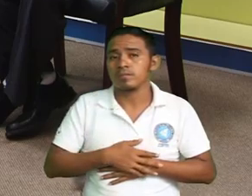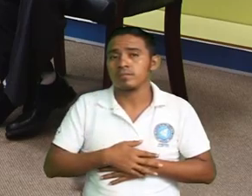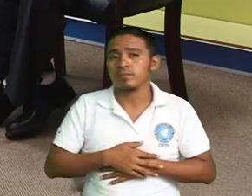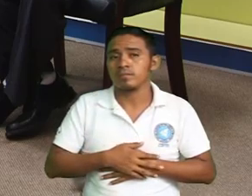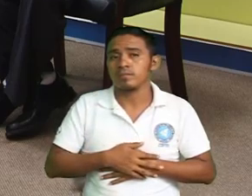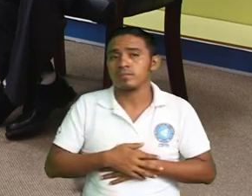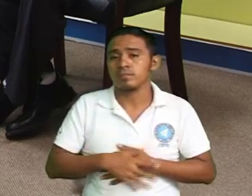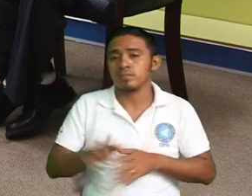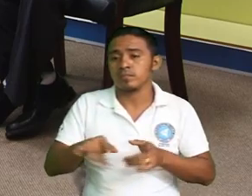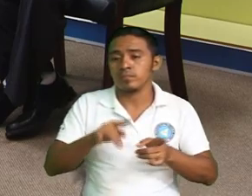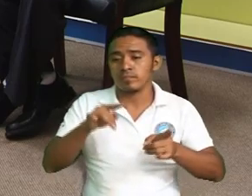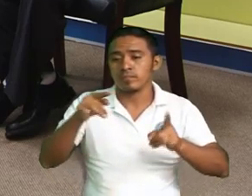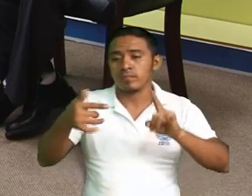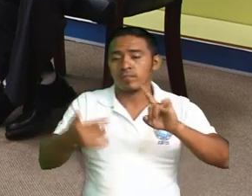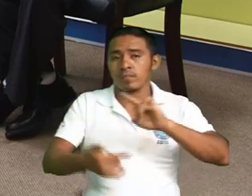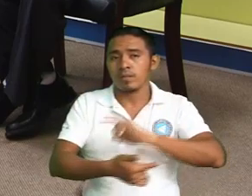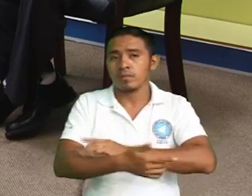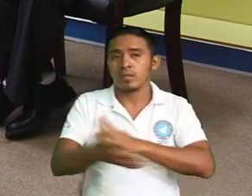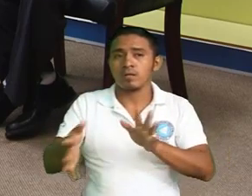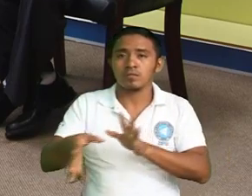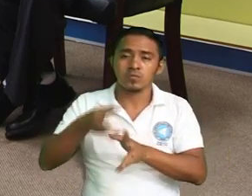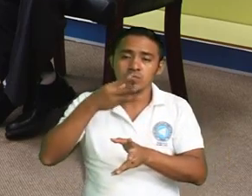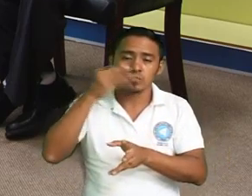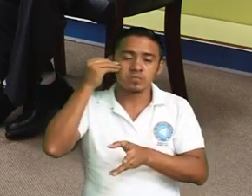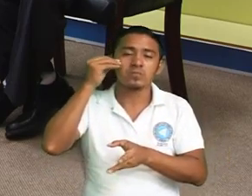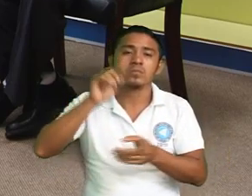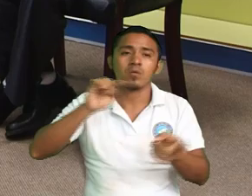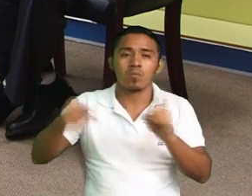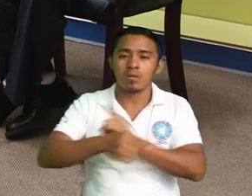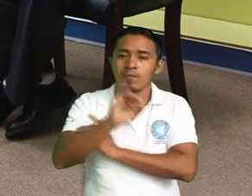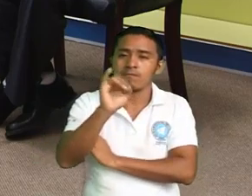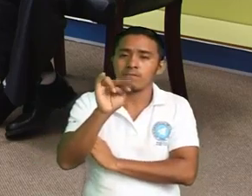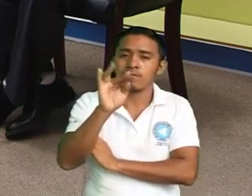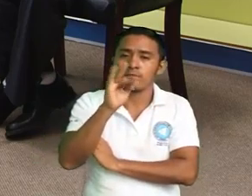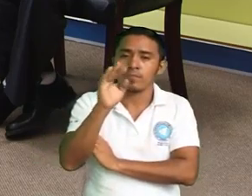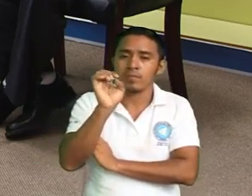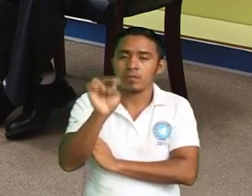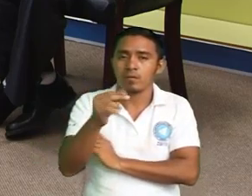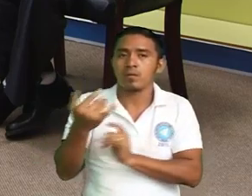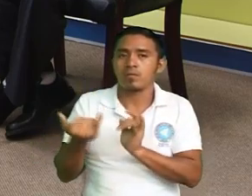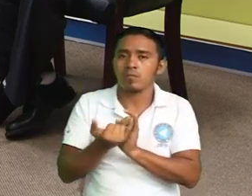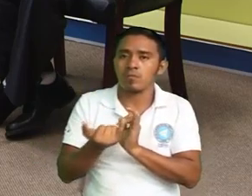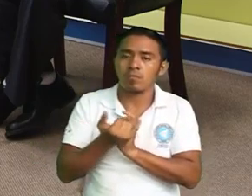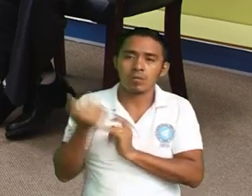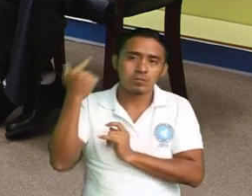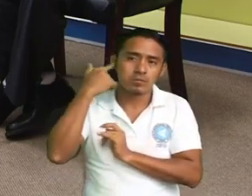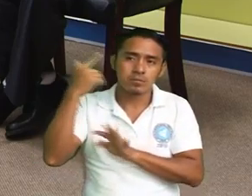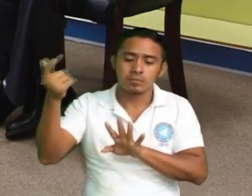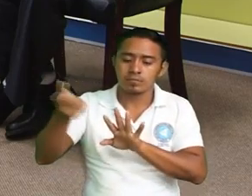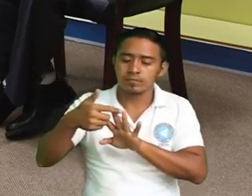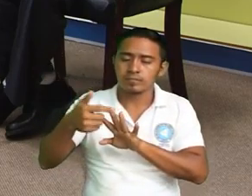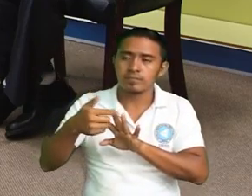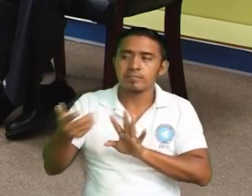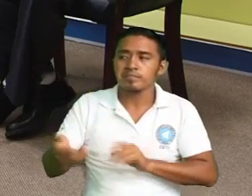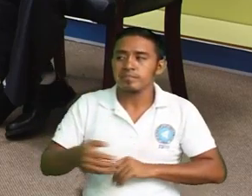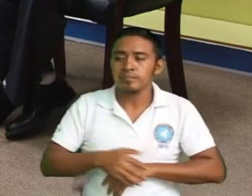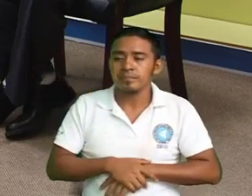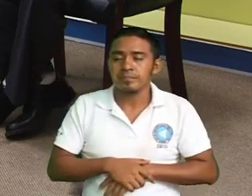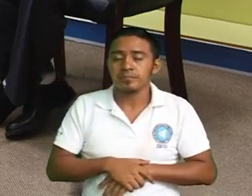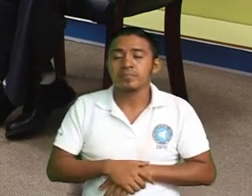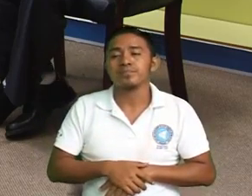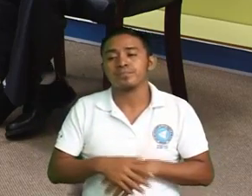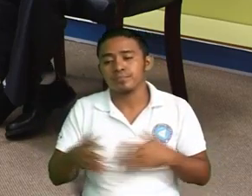virus, pues, y de repente se transforma en una infección. Me imagino que así también es una infección en el oído interno. Sí, en el oído